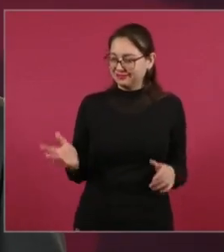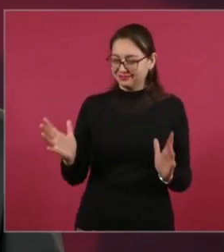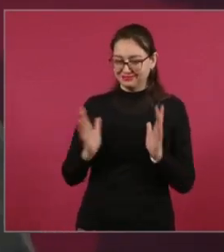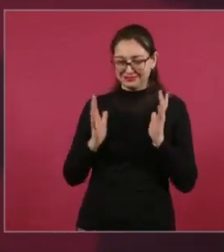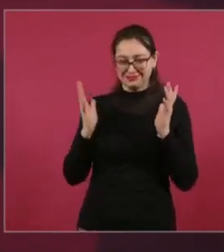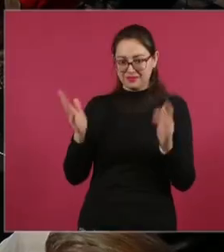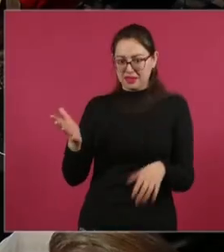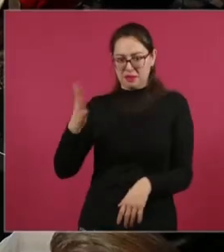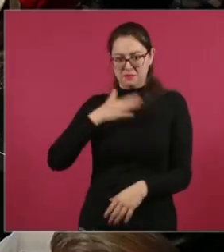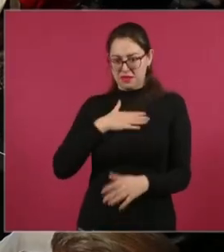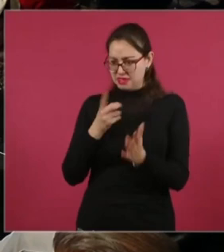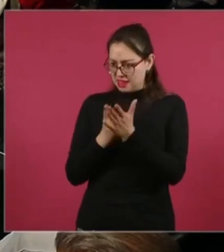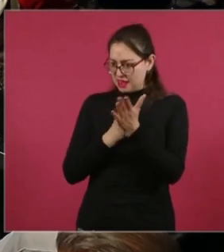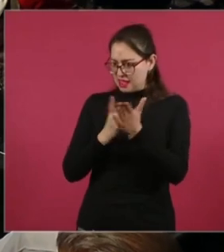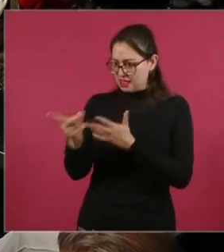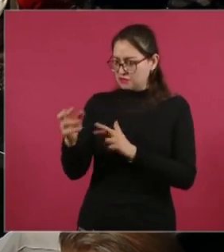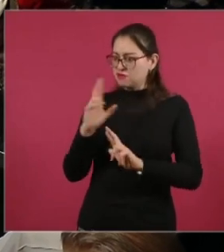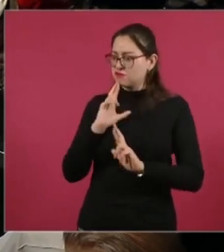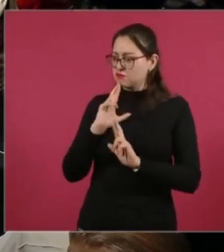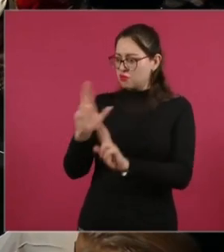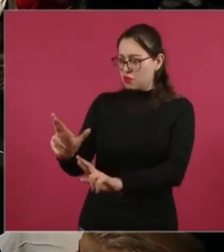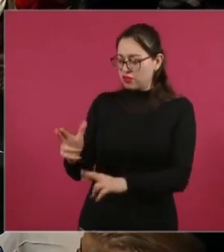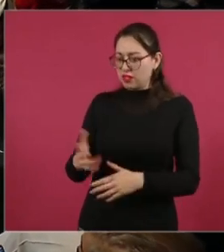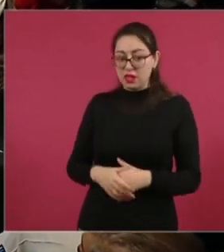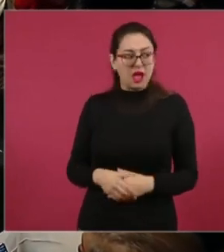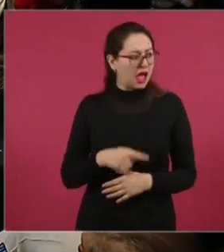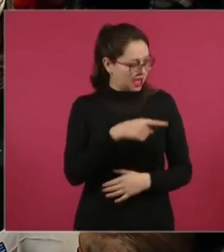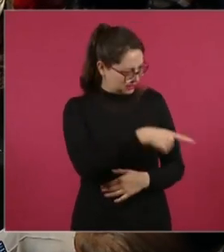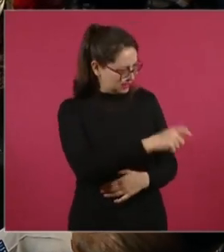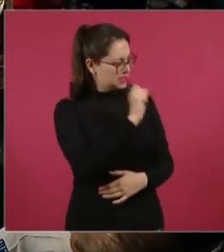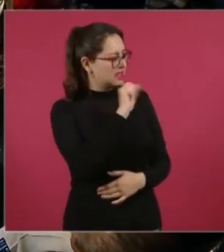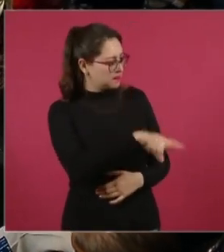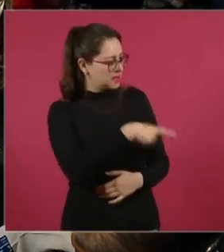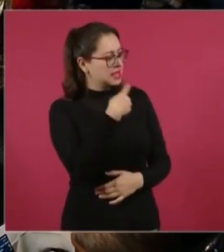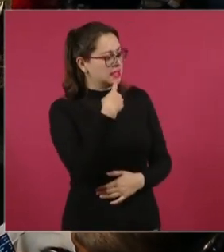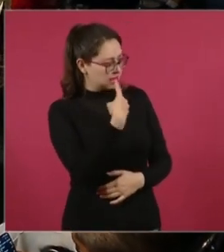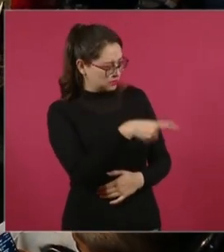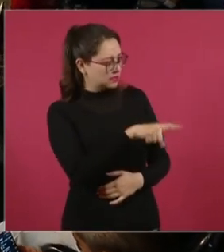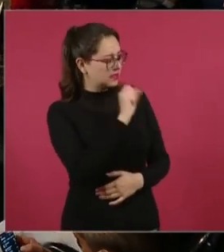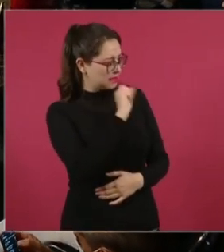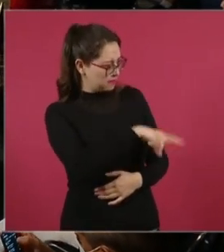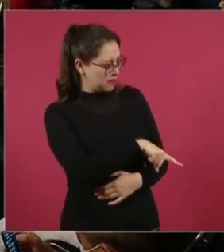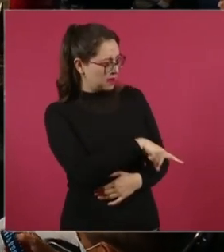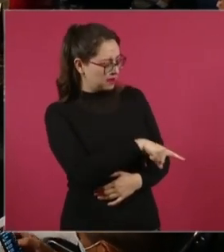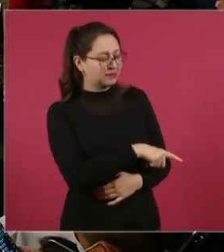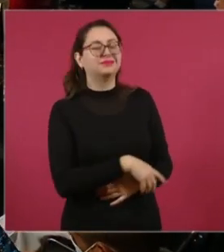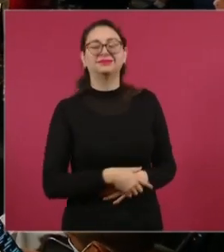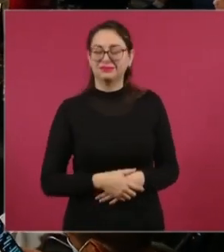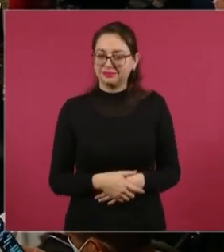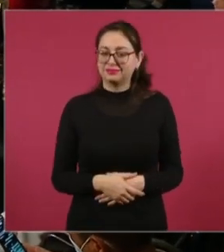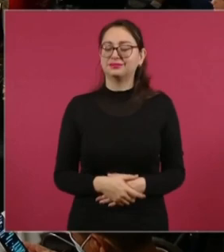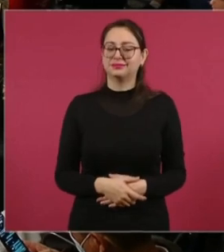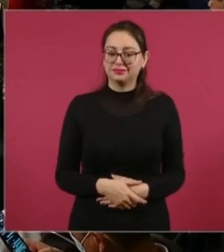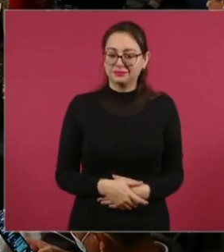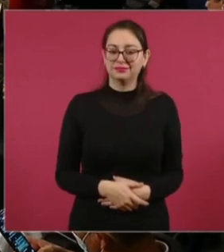Ah, también a ti, ¿no? Ya no se puede hablar de